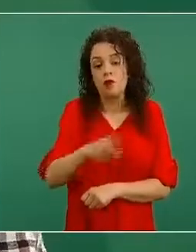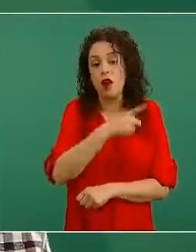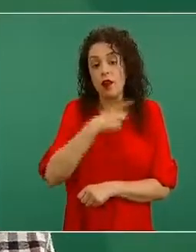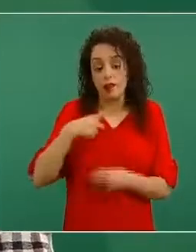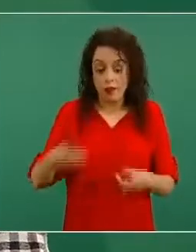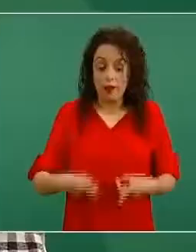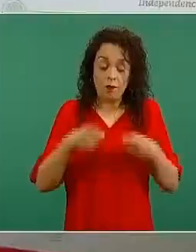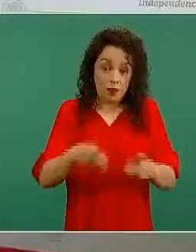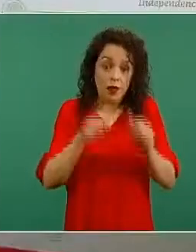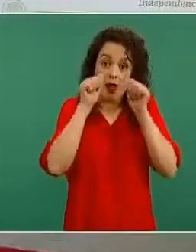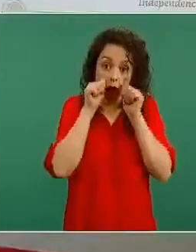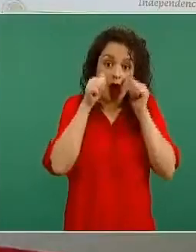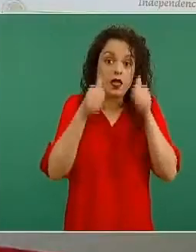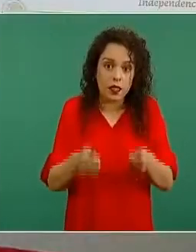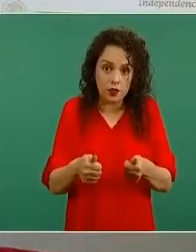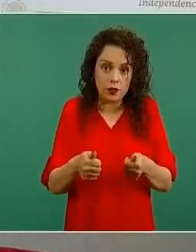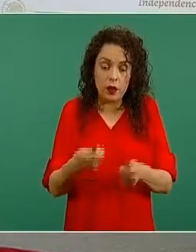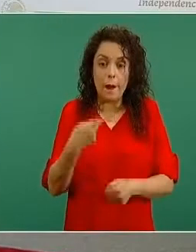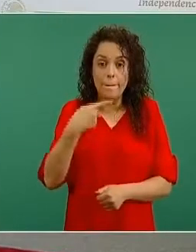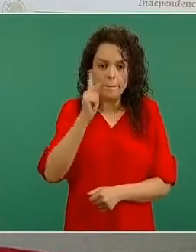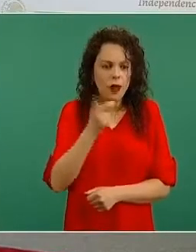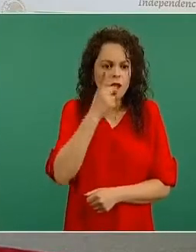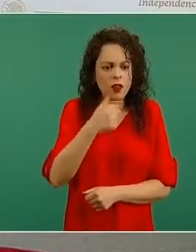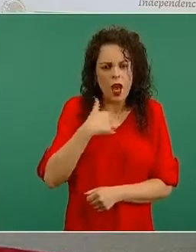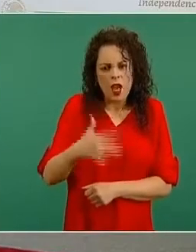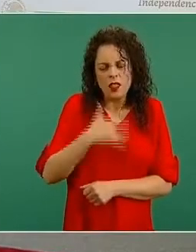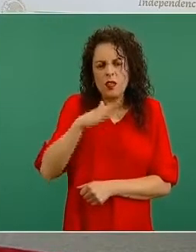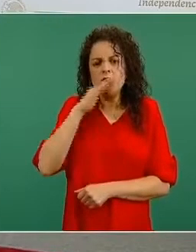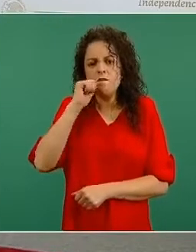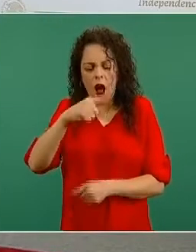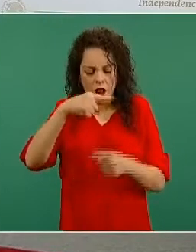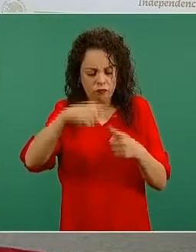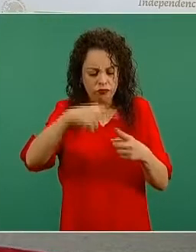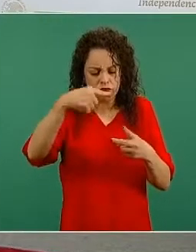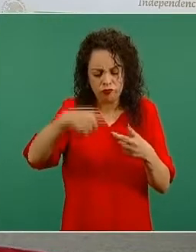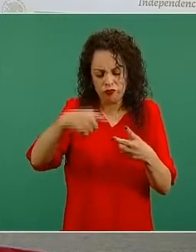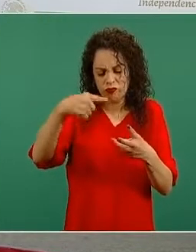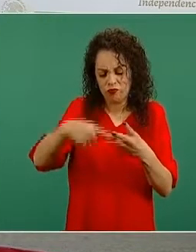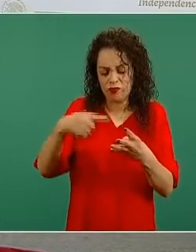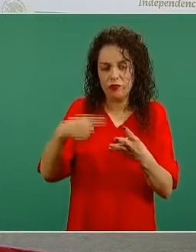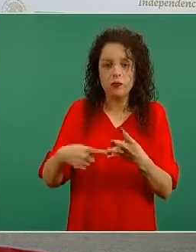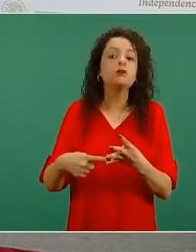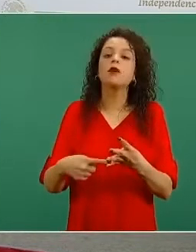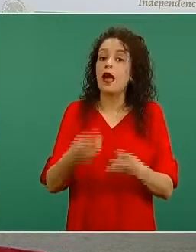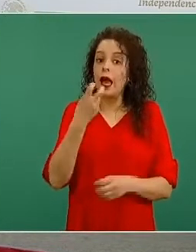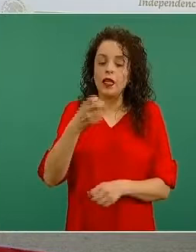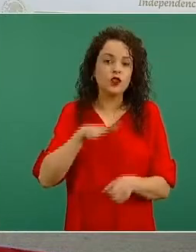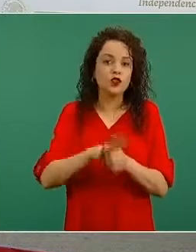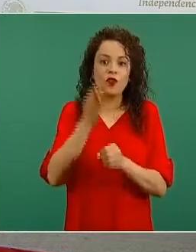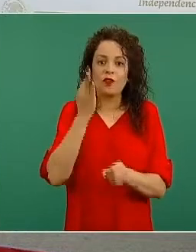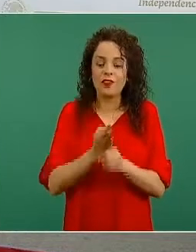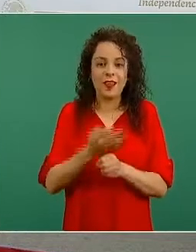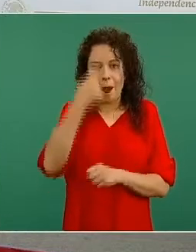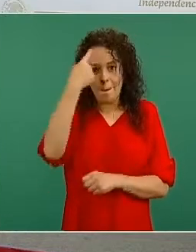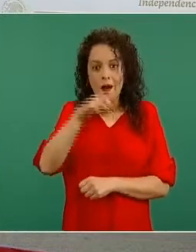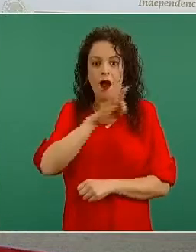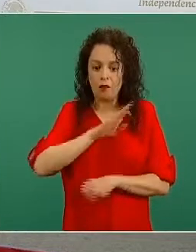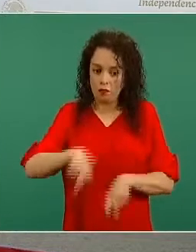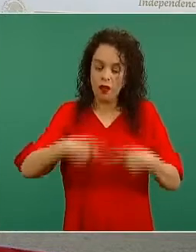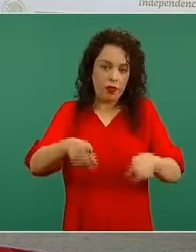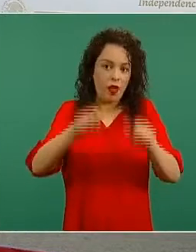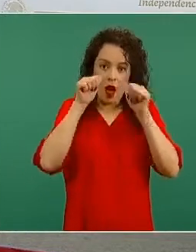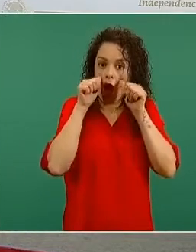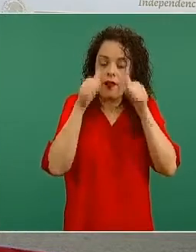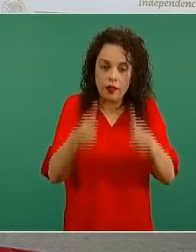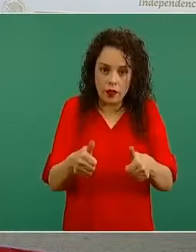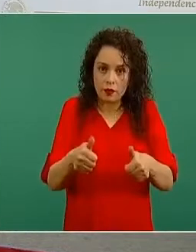Entonces basta tener los síntomas, basta tener la indicación médica de hospitalización para que sean atendidos, independientemente que se